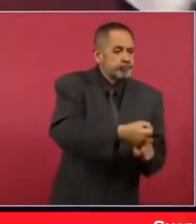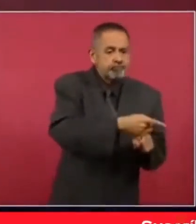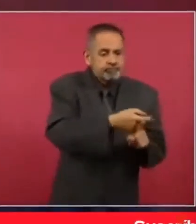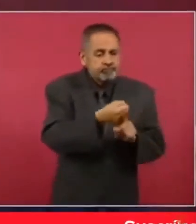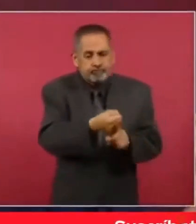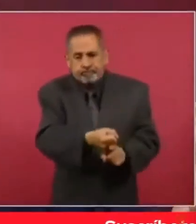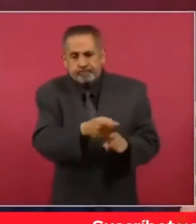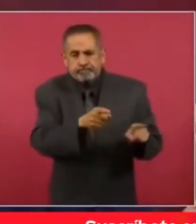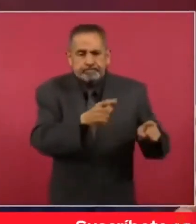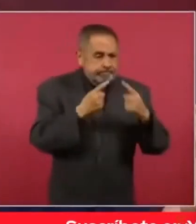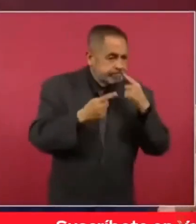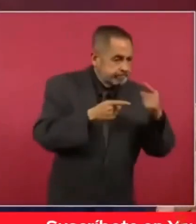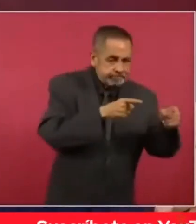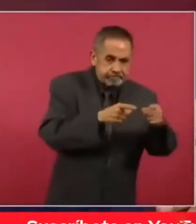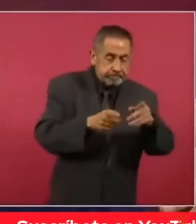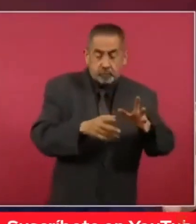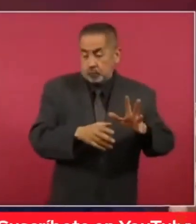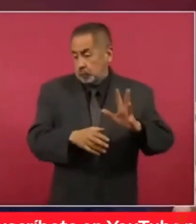Muchas presiones